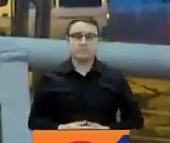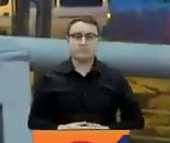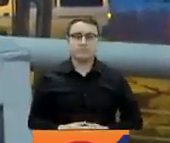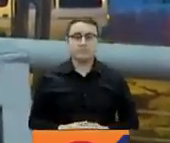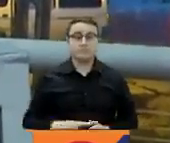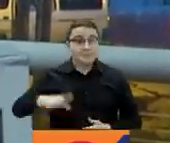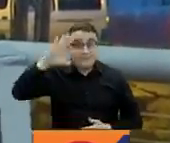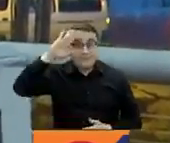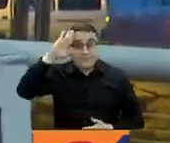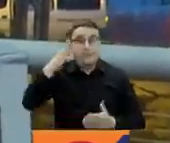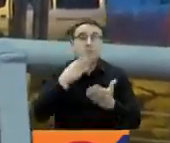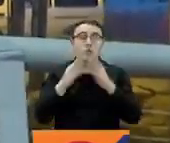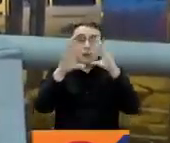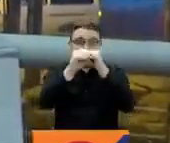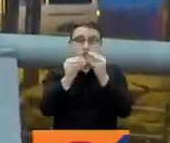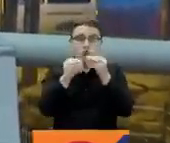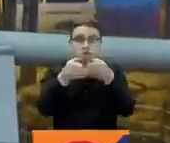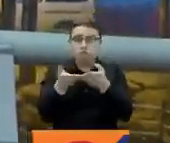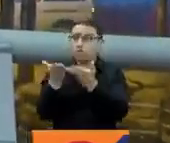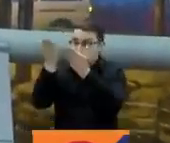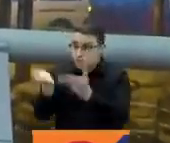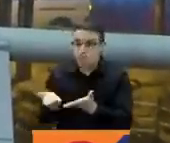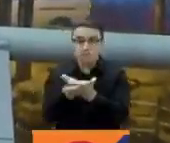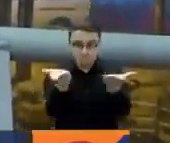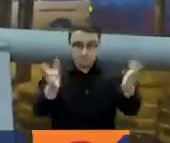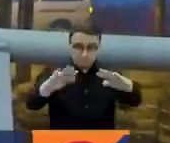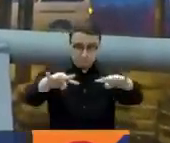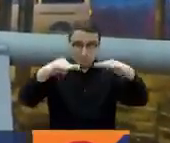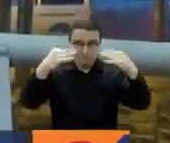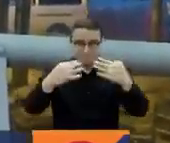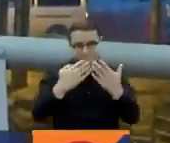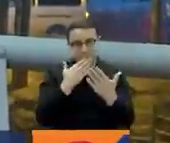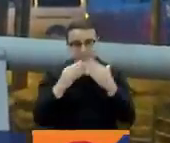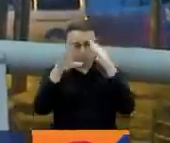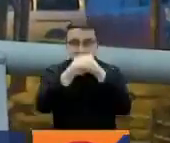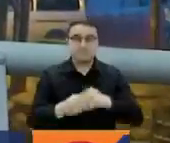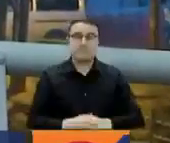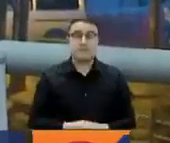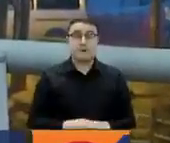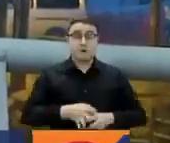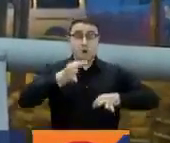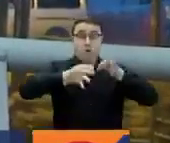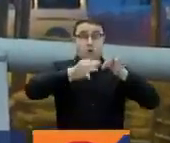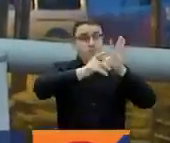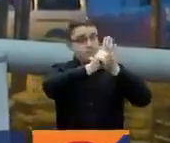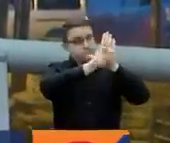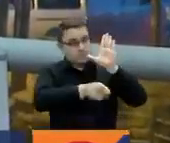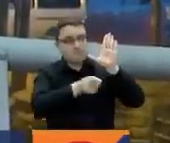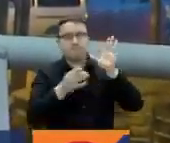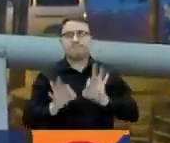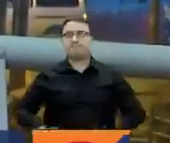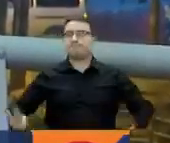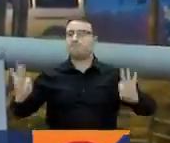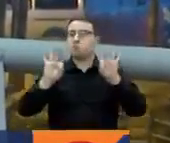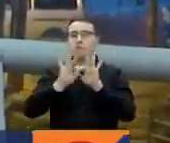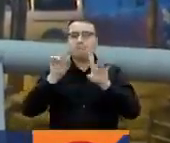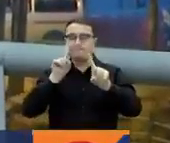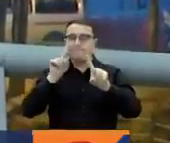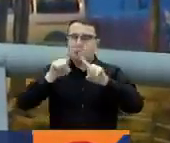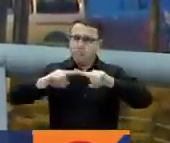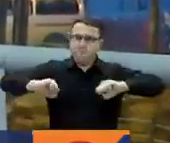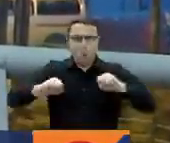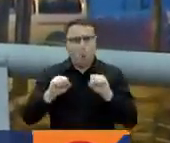Hola Alina, muy buenas noches para usted y para todos los televidentes. Pues sin duda es un fallo importante para la capital del país y se